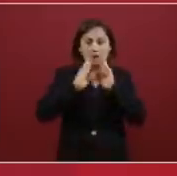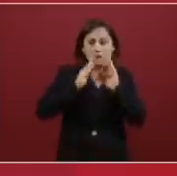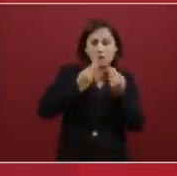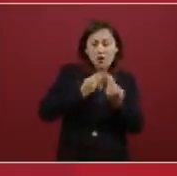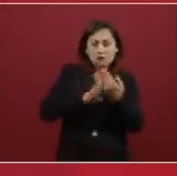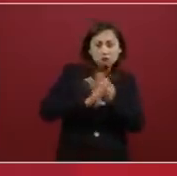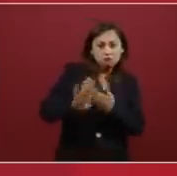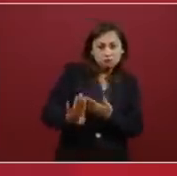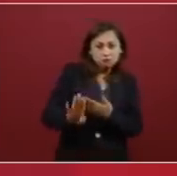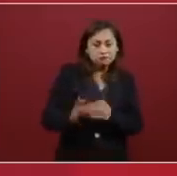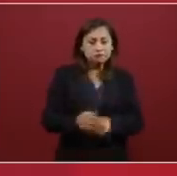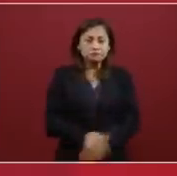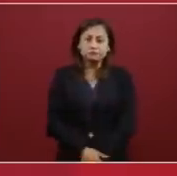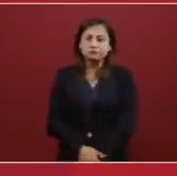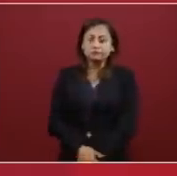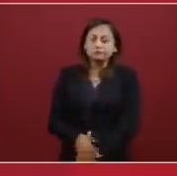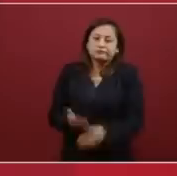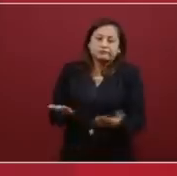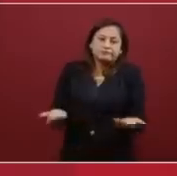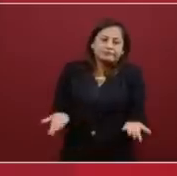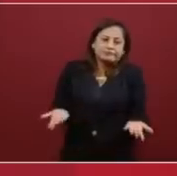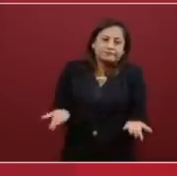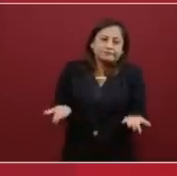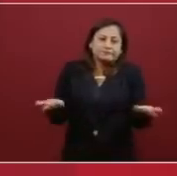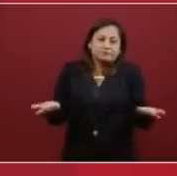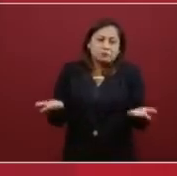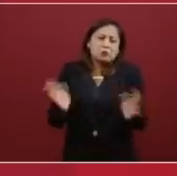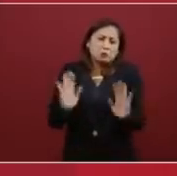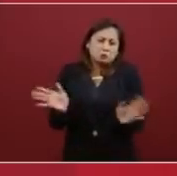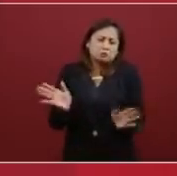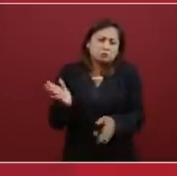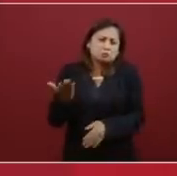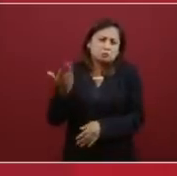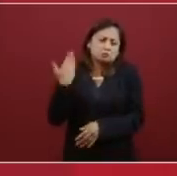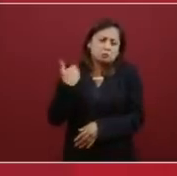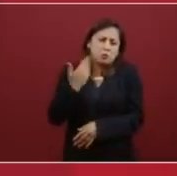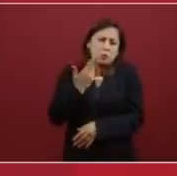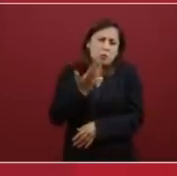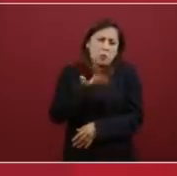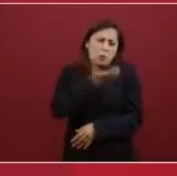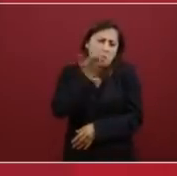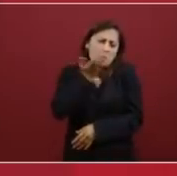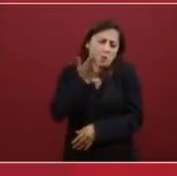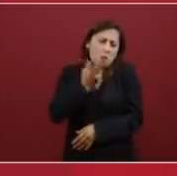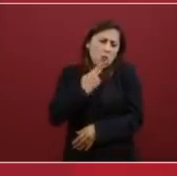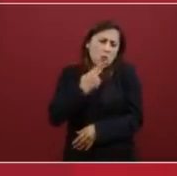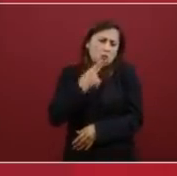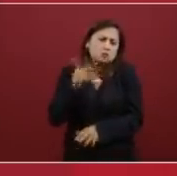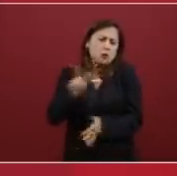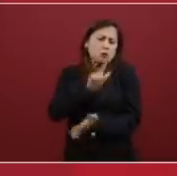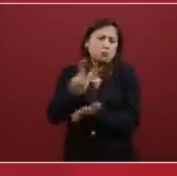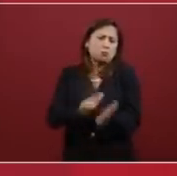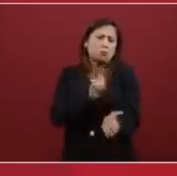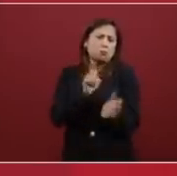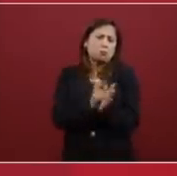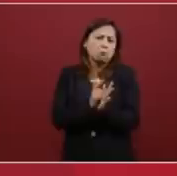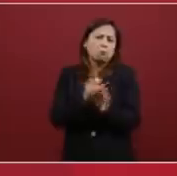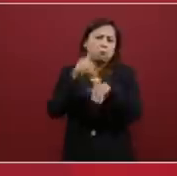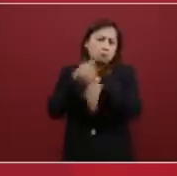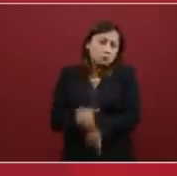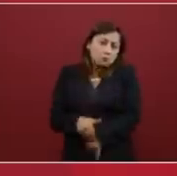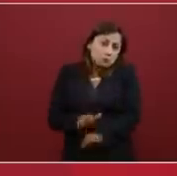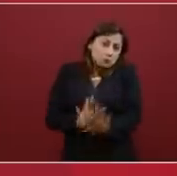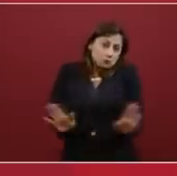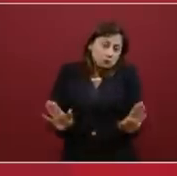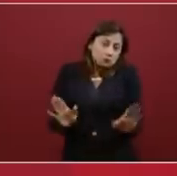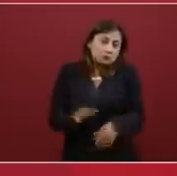Pues son las que se tienen permitidas de conformidad con la ley, y va a